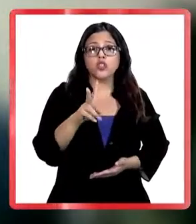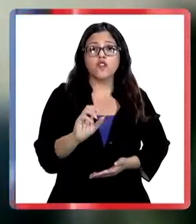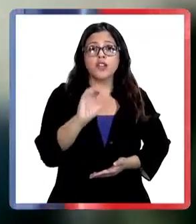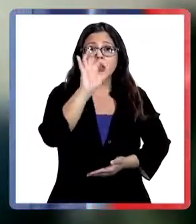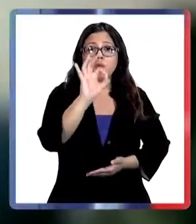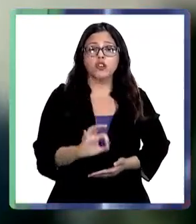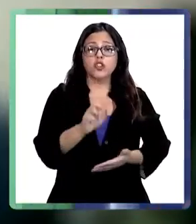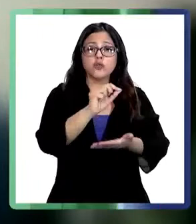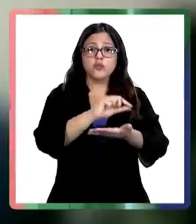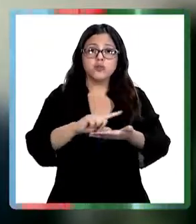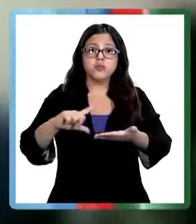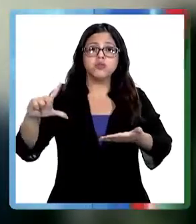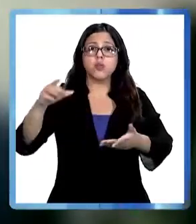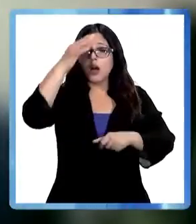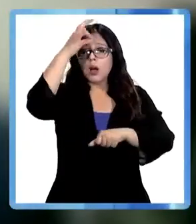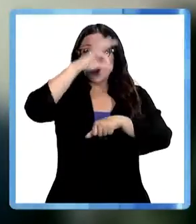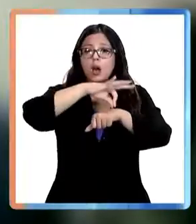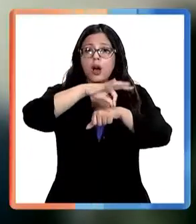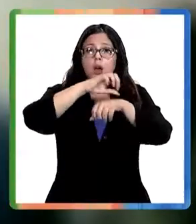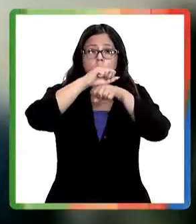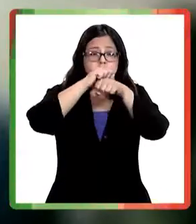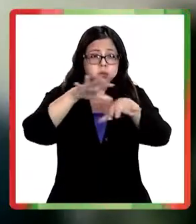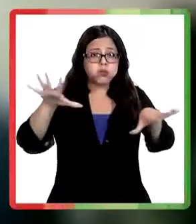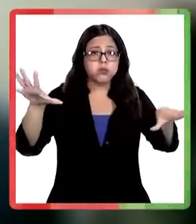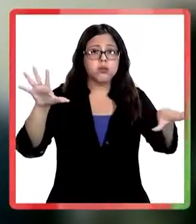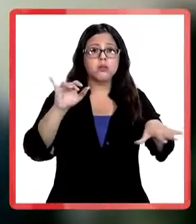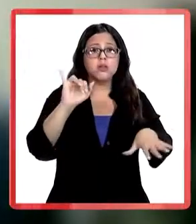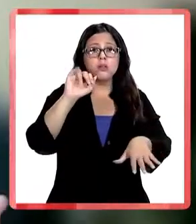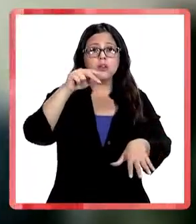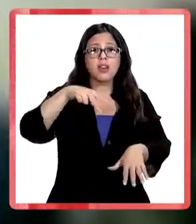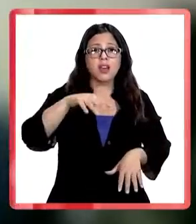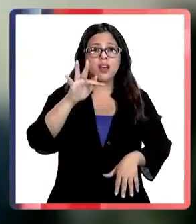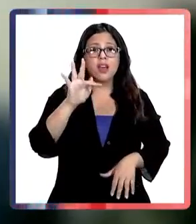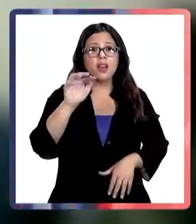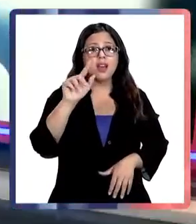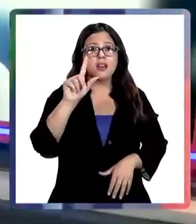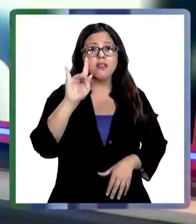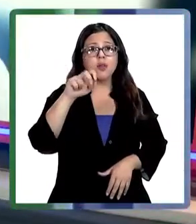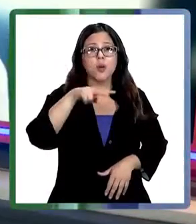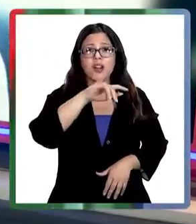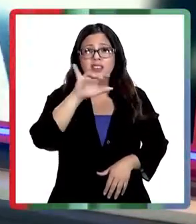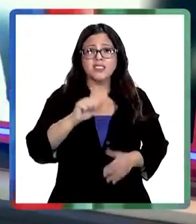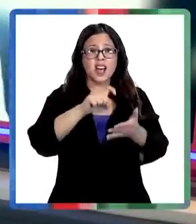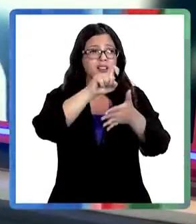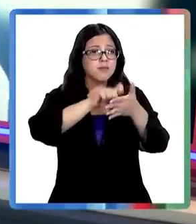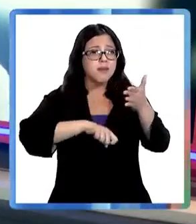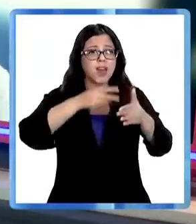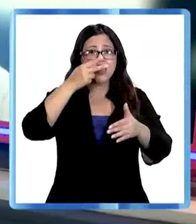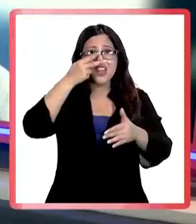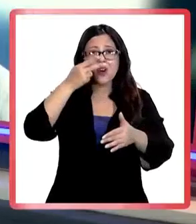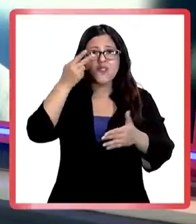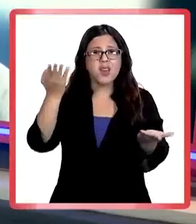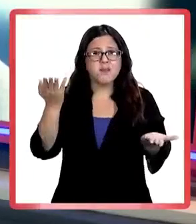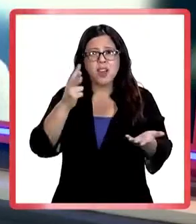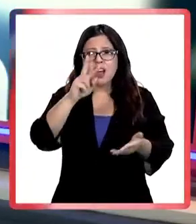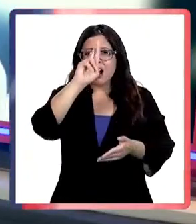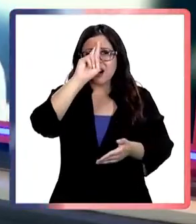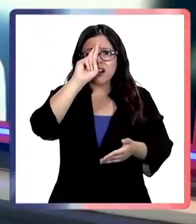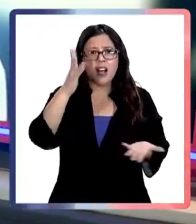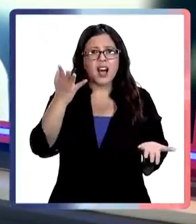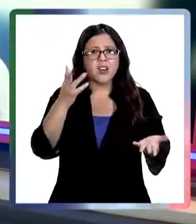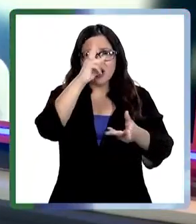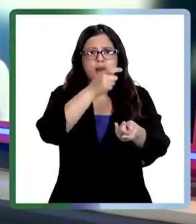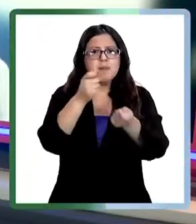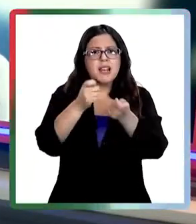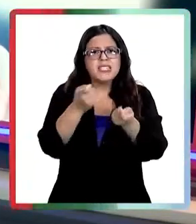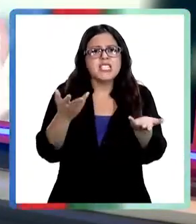420% de aumento de virus influenza circulando en el mes de noviembre es una rareza. Es como si estuviéramos en julio. Para nosotros los pediatras